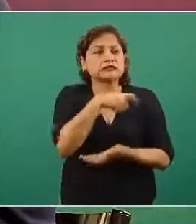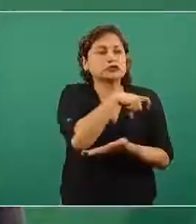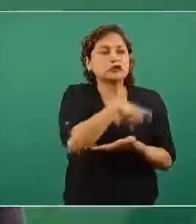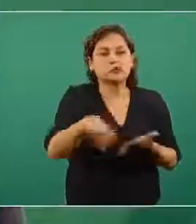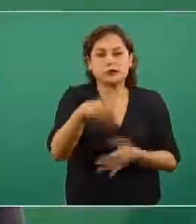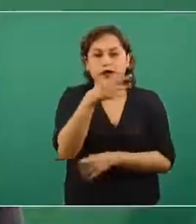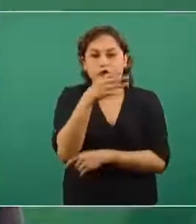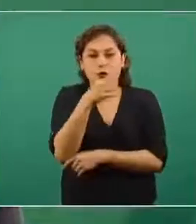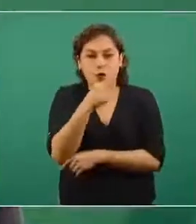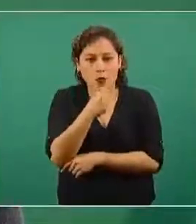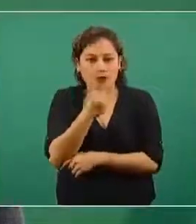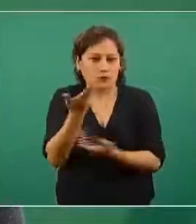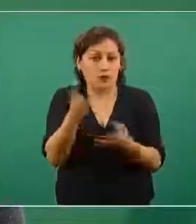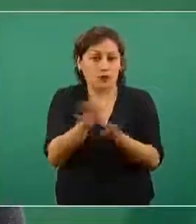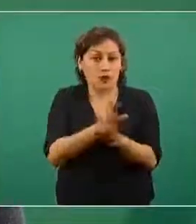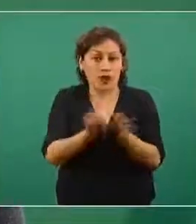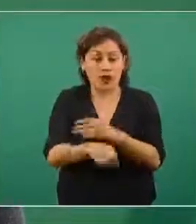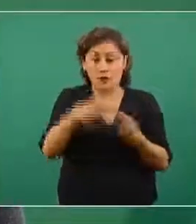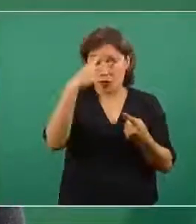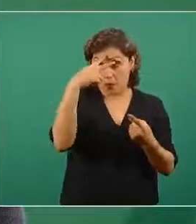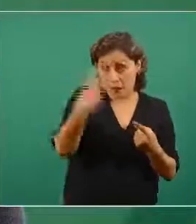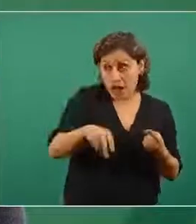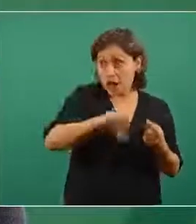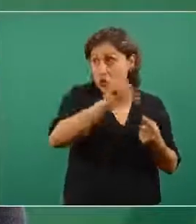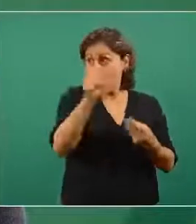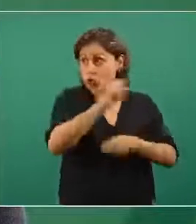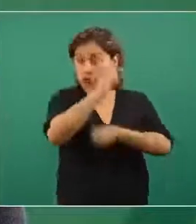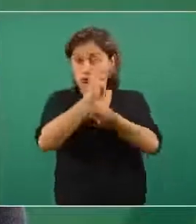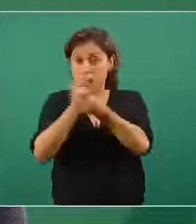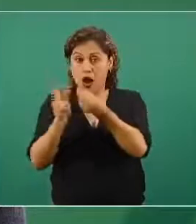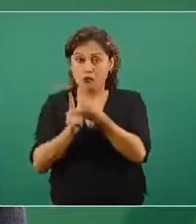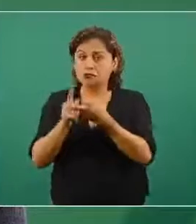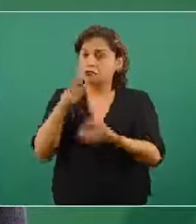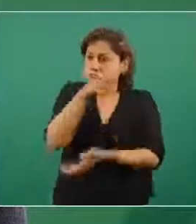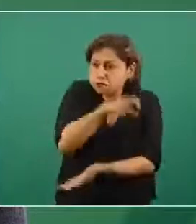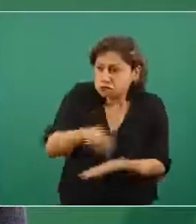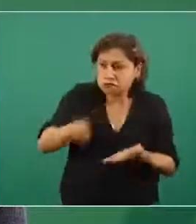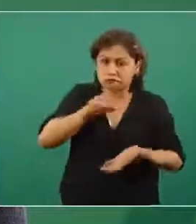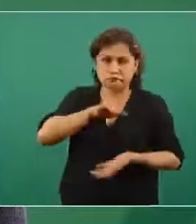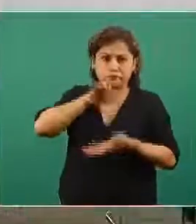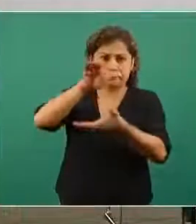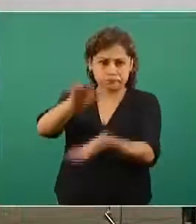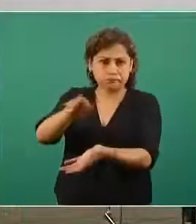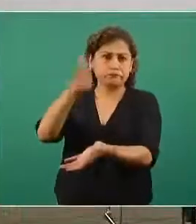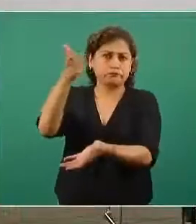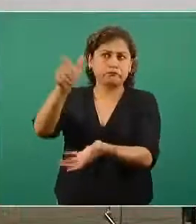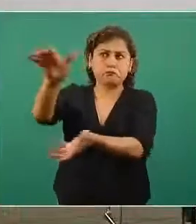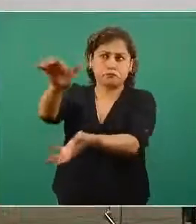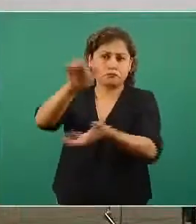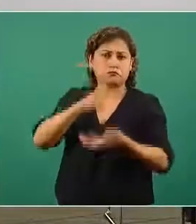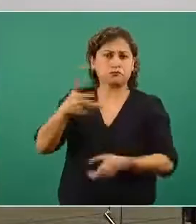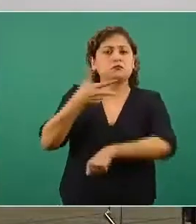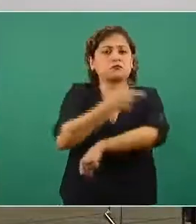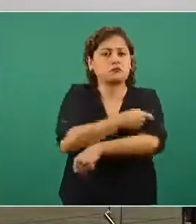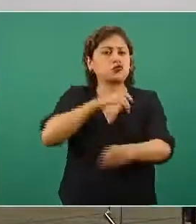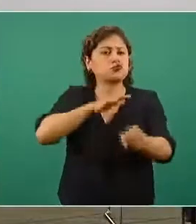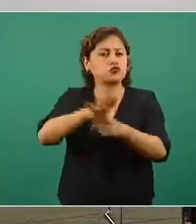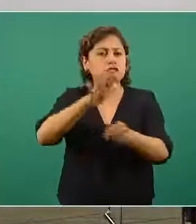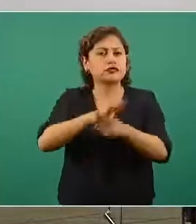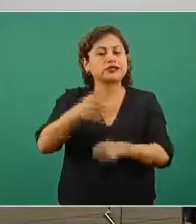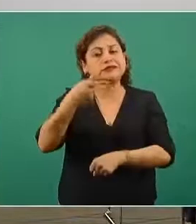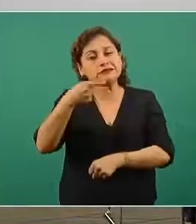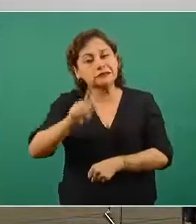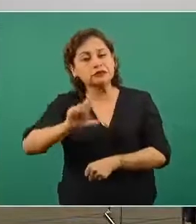ha hecho México u otros países, a las farmacéuticas. Entonces, hay todavía una, digamos, expectativa y toda